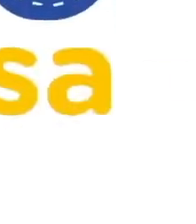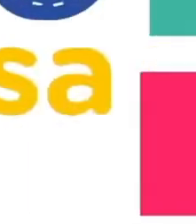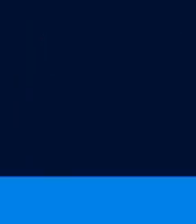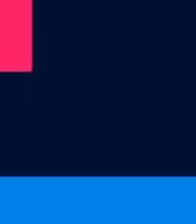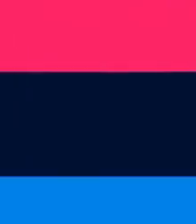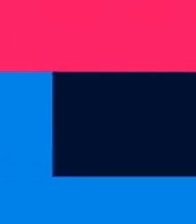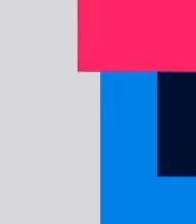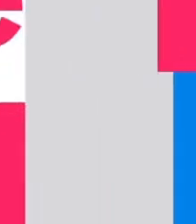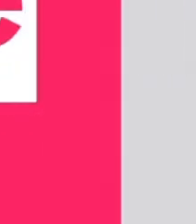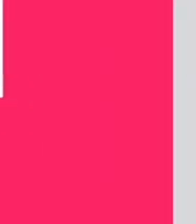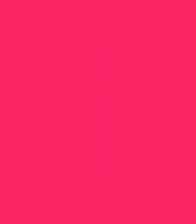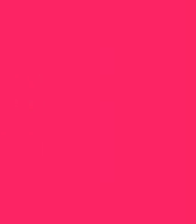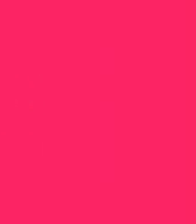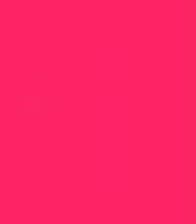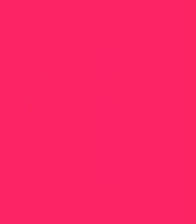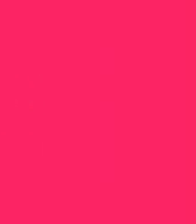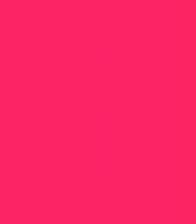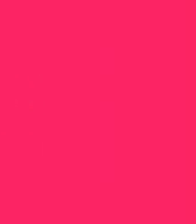contigo.